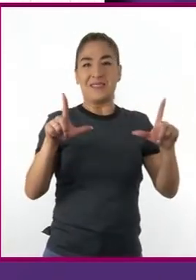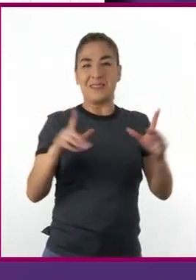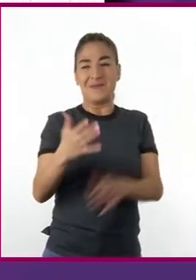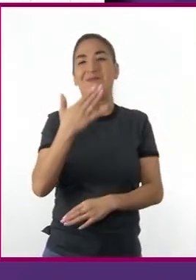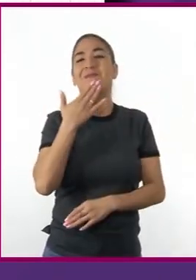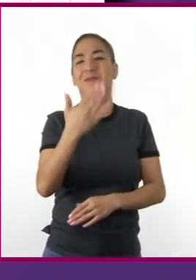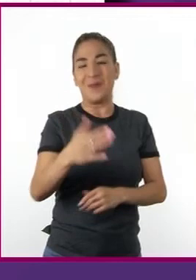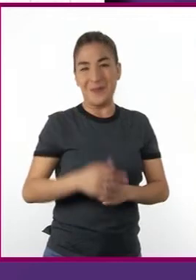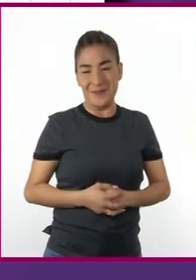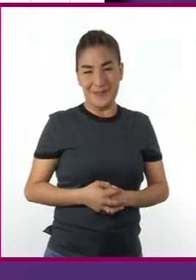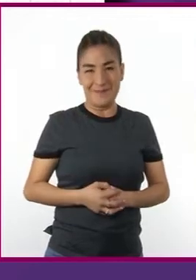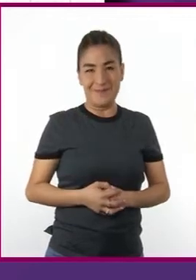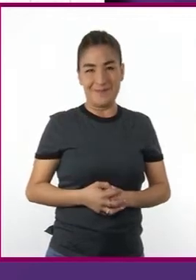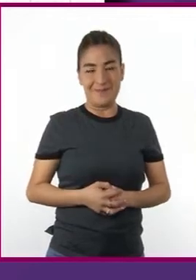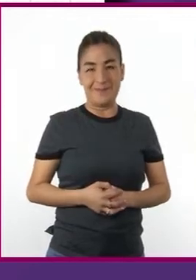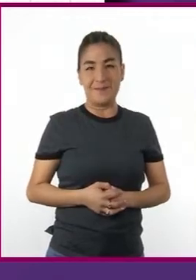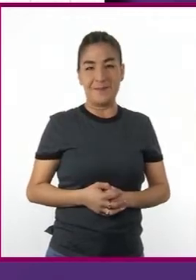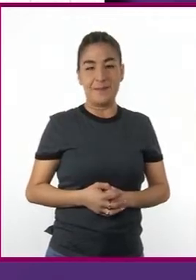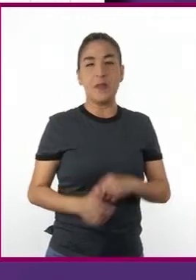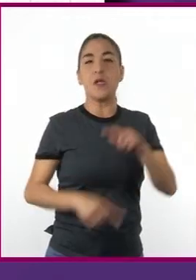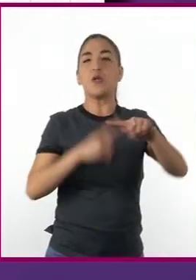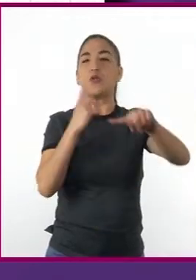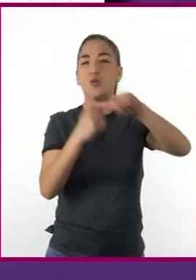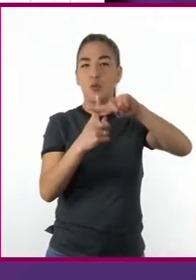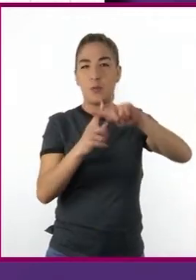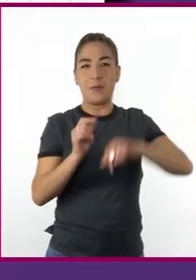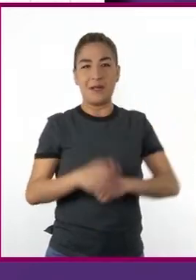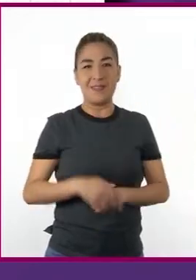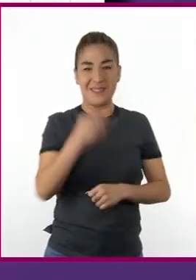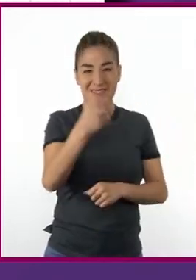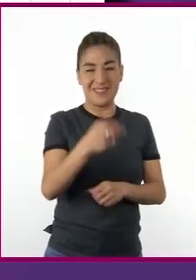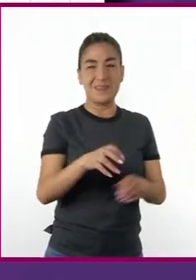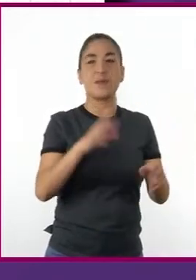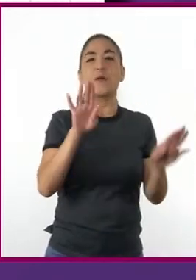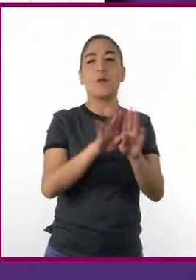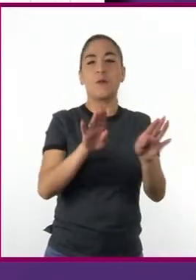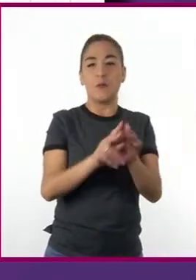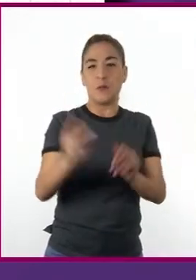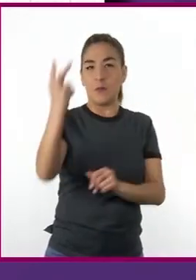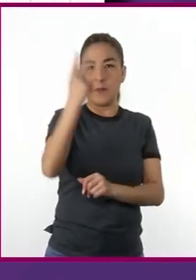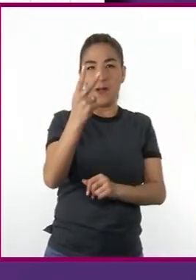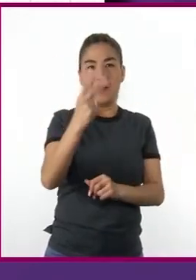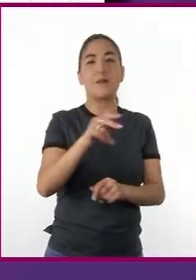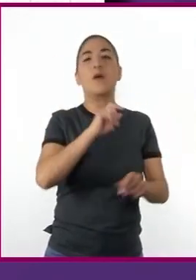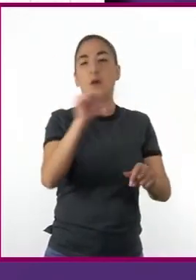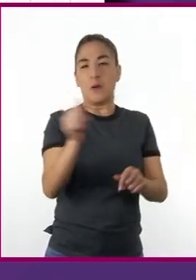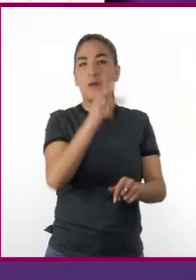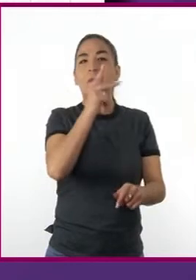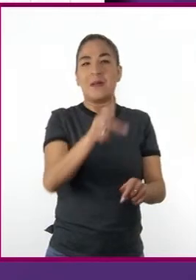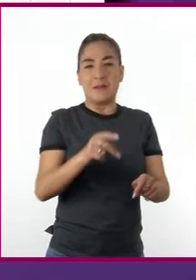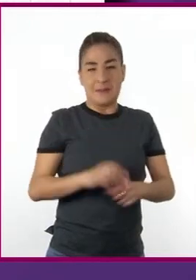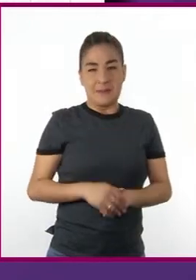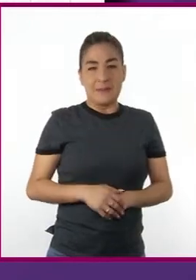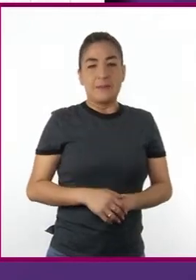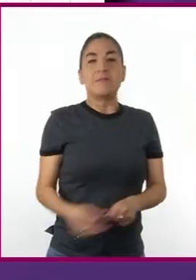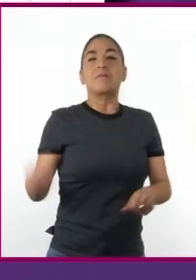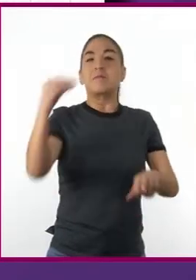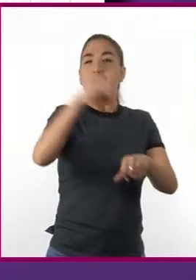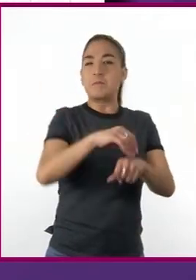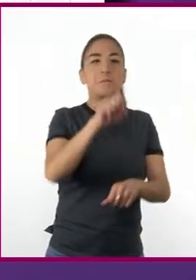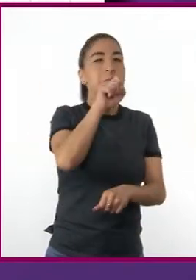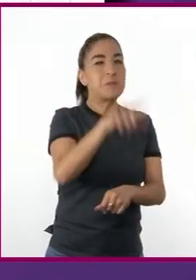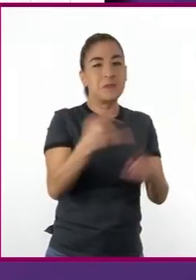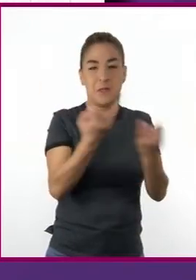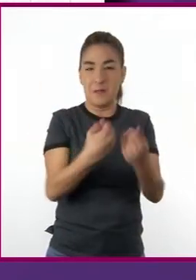bien. Vamos a sumar a esta expresión cuadrática otro término. Agregaremos la misma